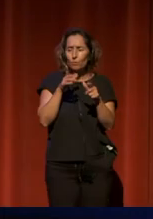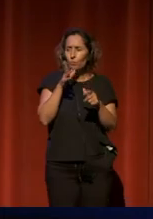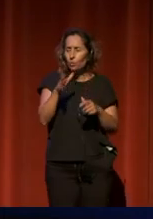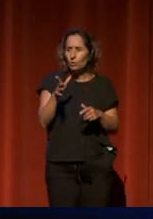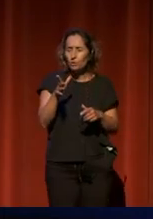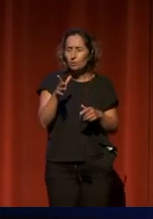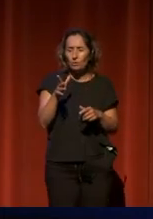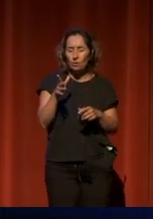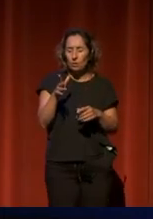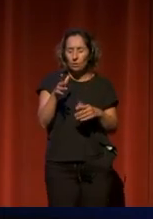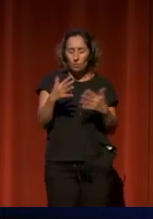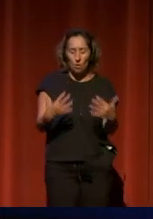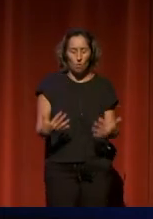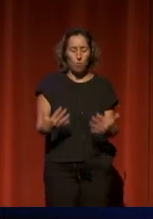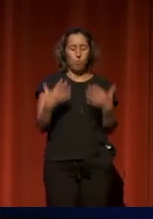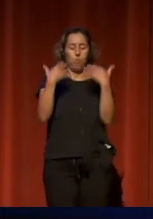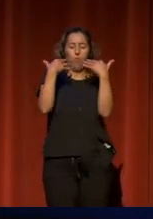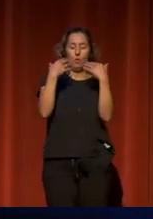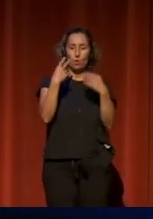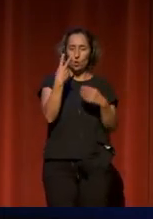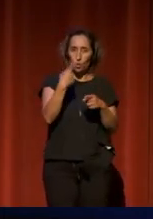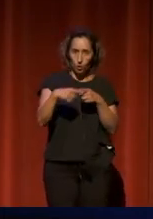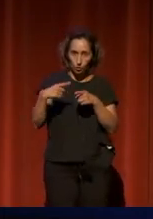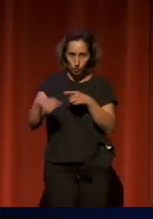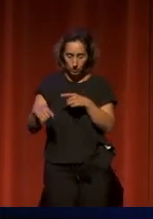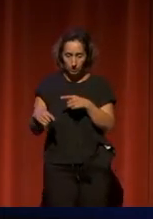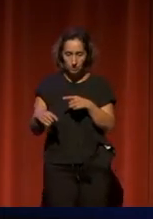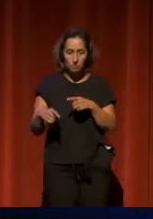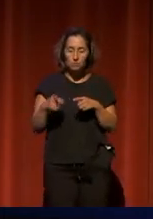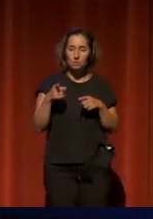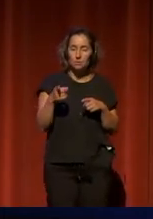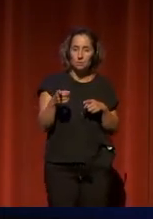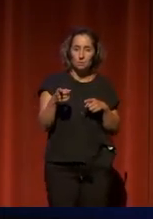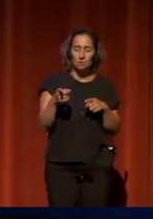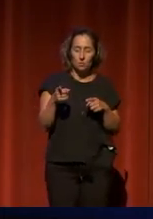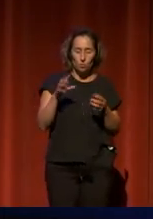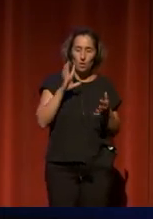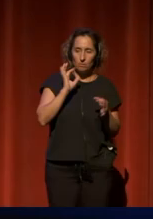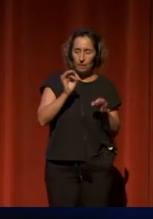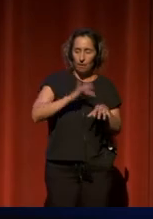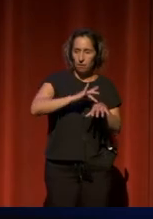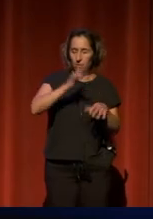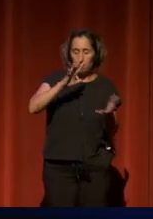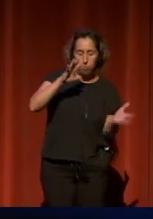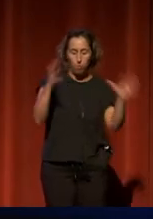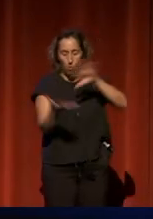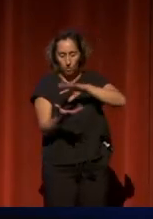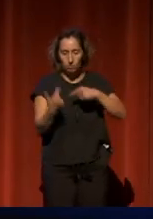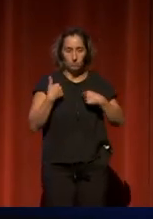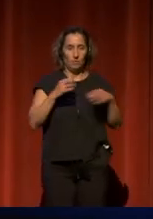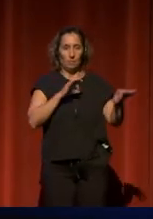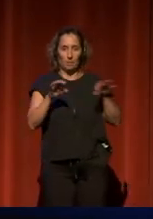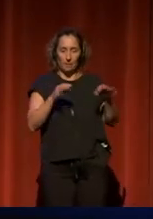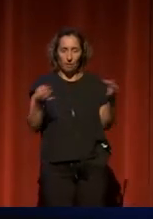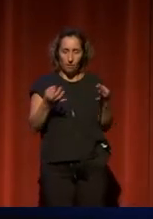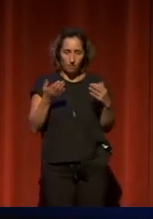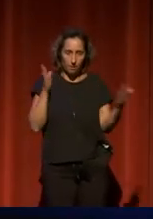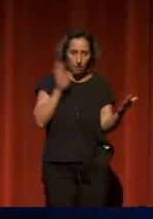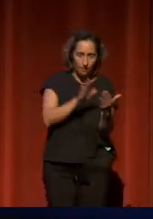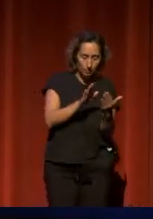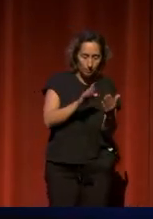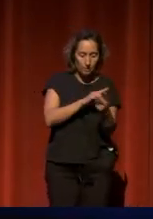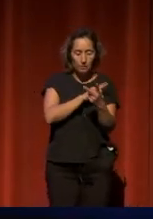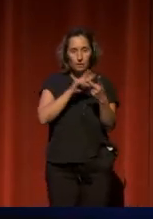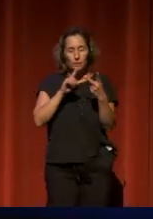por dos cosas Una que tenemos que estar preparados como dices para este tsunami digital e innovar y poder crear cosas nuevas